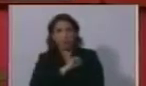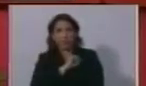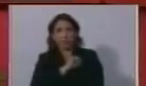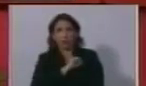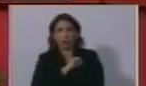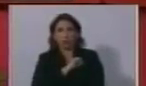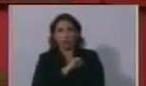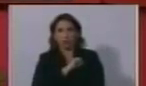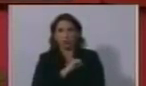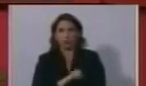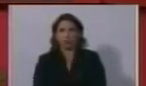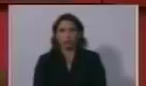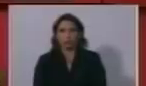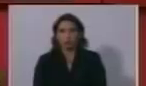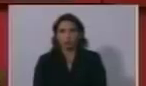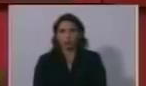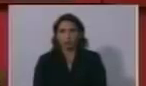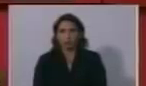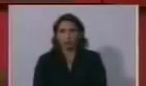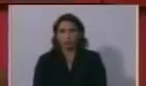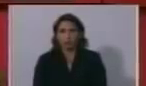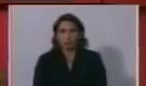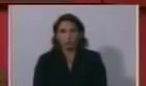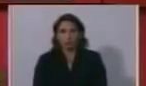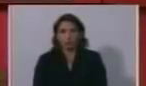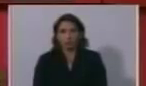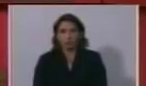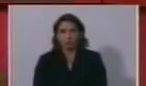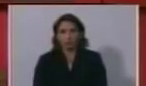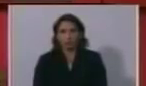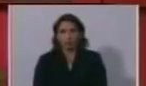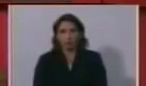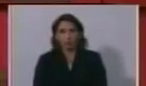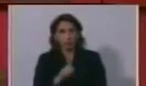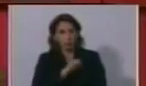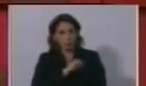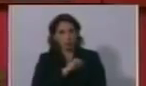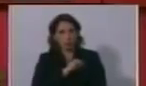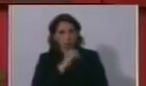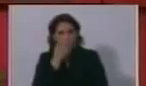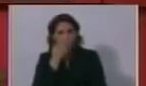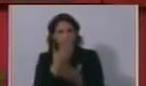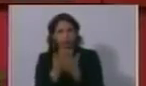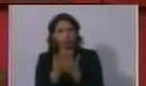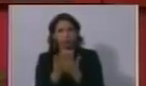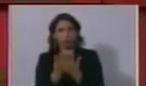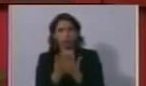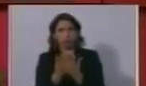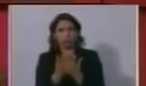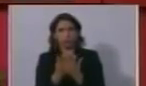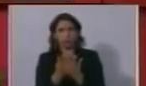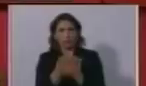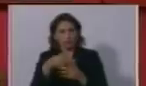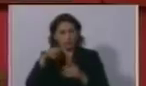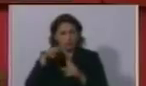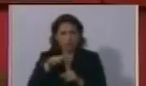hacia los pueblos. Actúan con el terror de por medio, persecuciones,